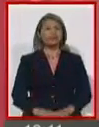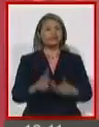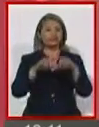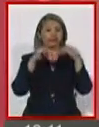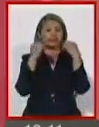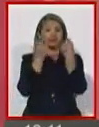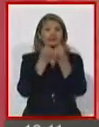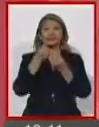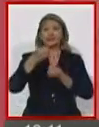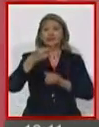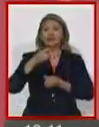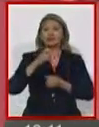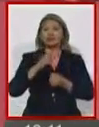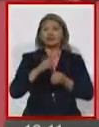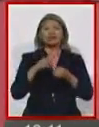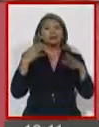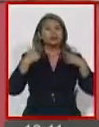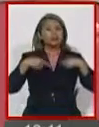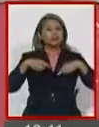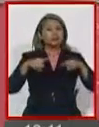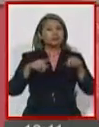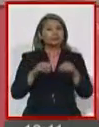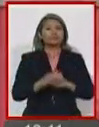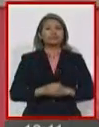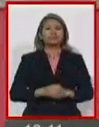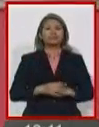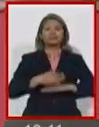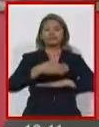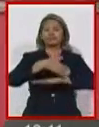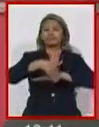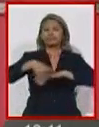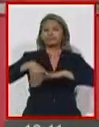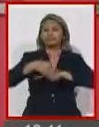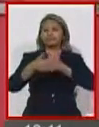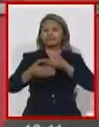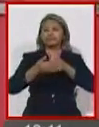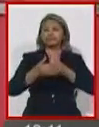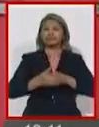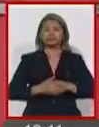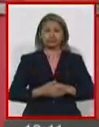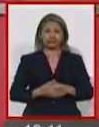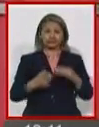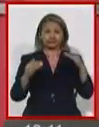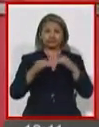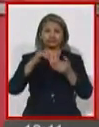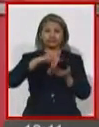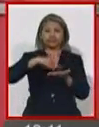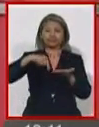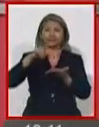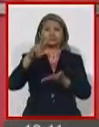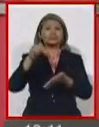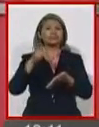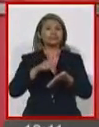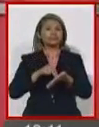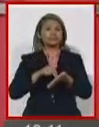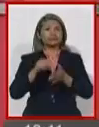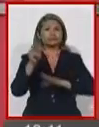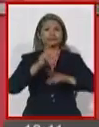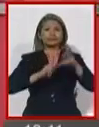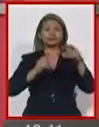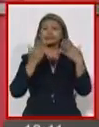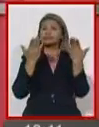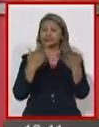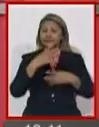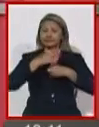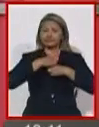Un grupo de gremiales se han ubicado en las aceras cercanas a la avenida, a la rotonda del Plan 3000. Los vecinos